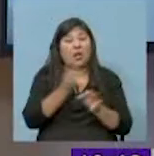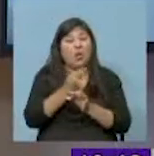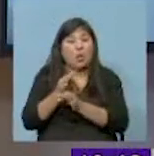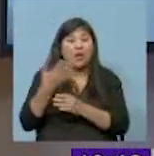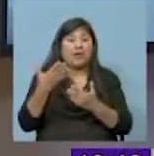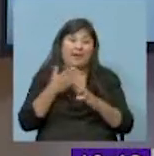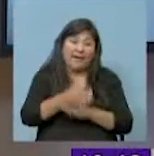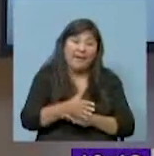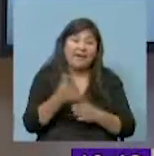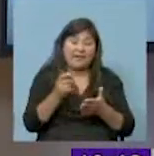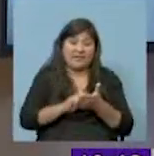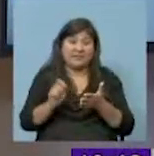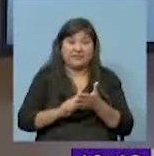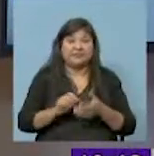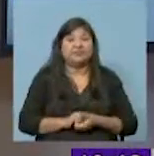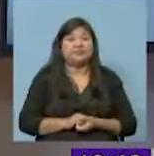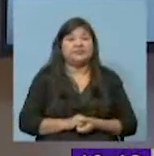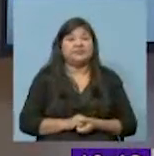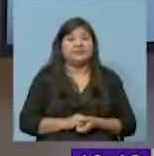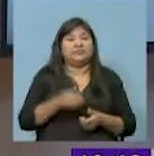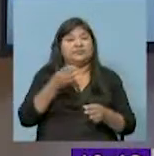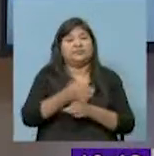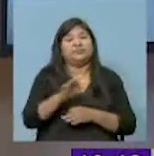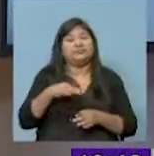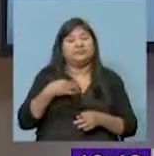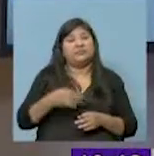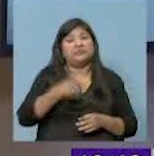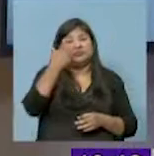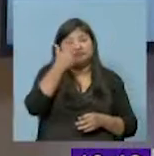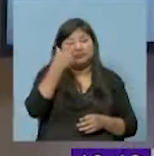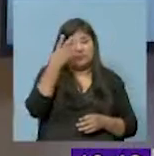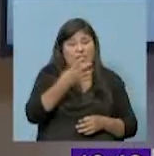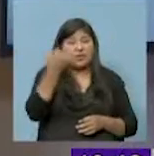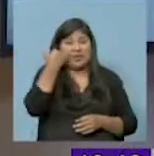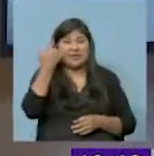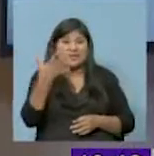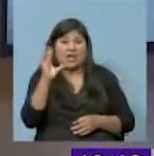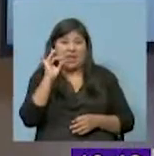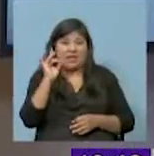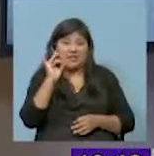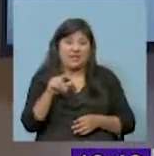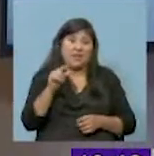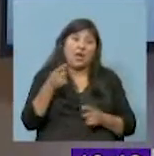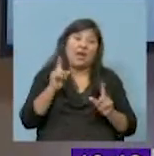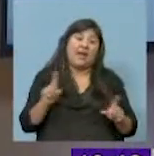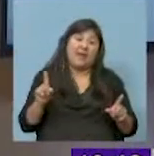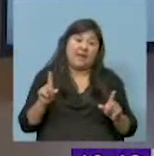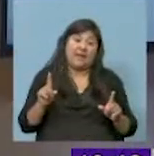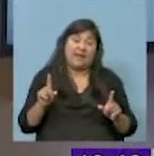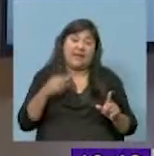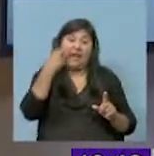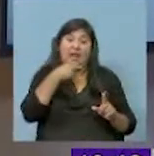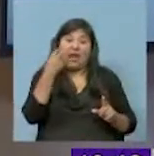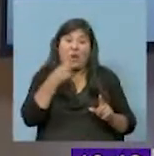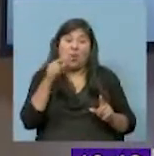los exámenes van a ser entre el 4 y el 5 de diciembre y van a comenzar con la materia lengua, luego